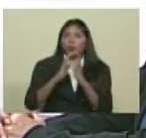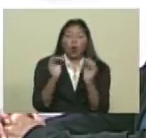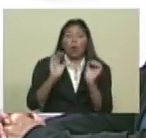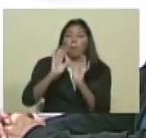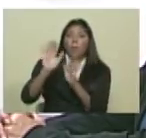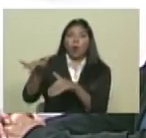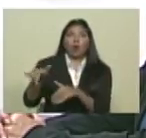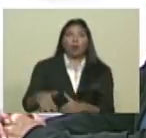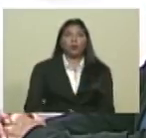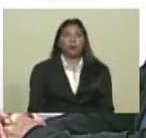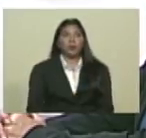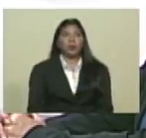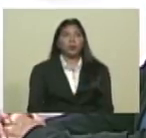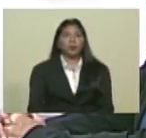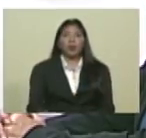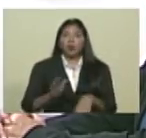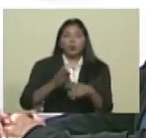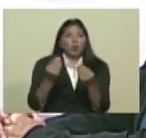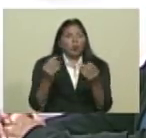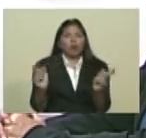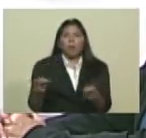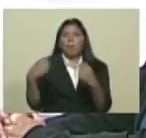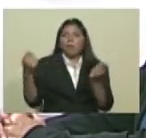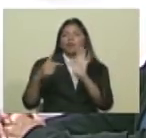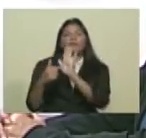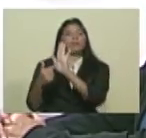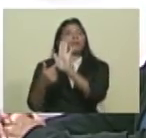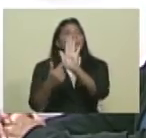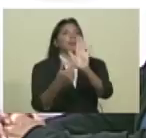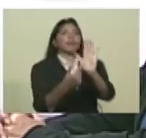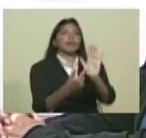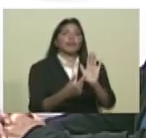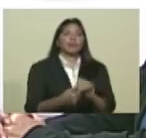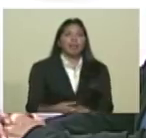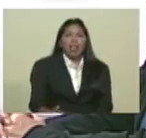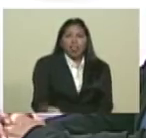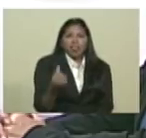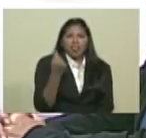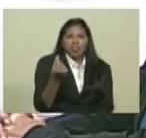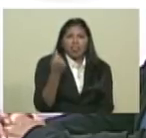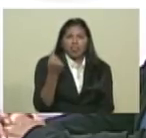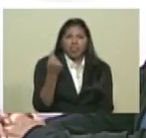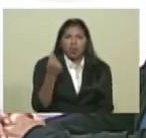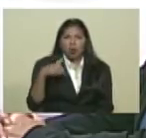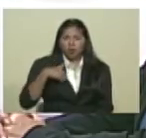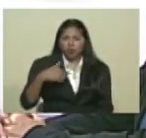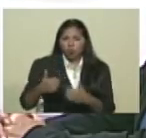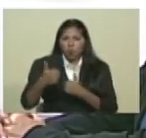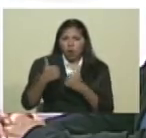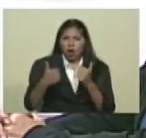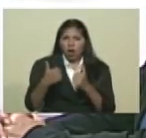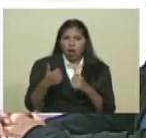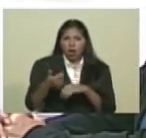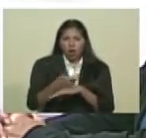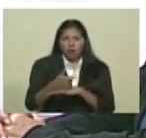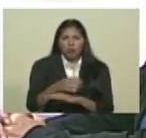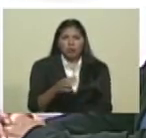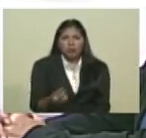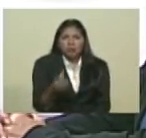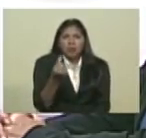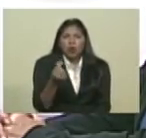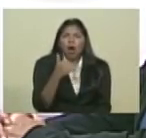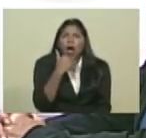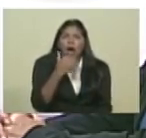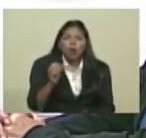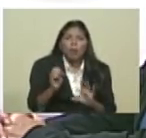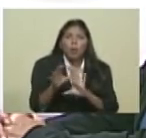etcétera, de publicidad de ellos. Ningún candidato nuestro pudo meter nada, nada de publicidad en las redes sociales.